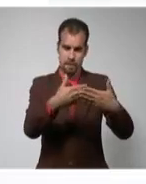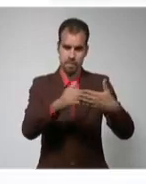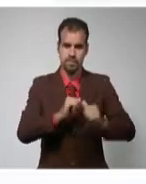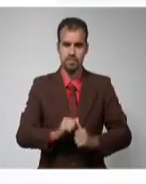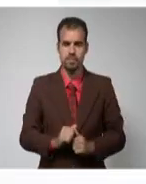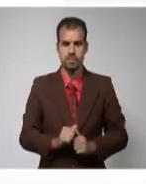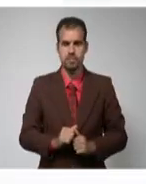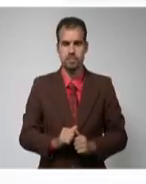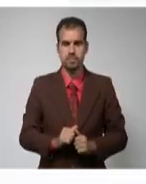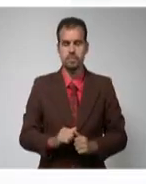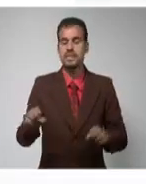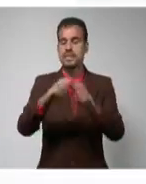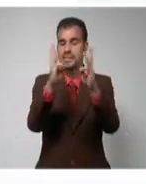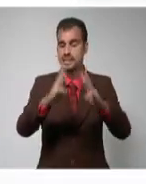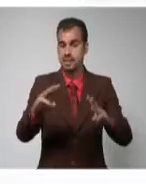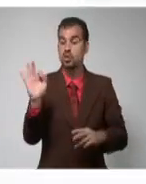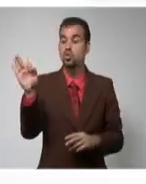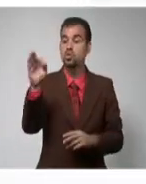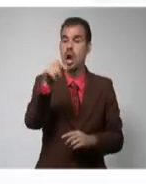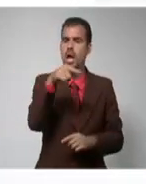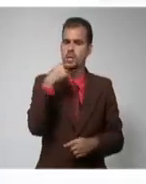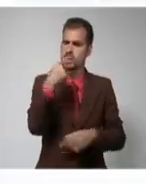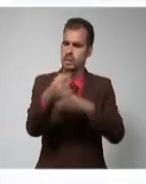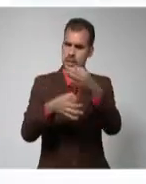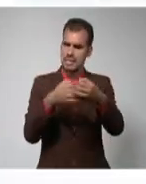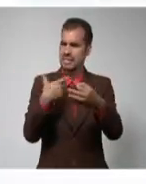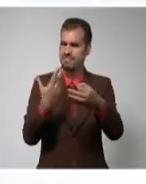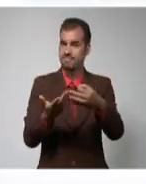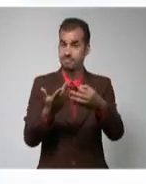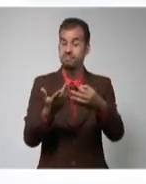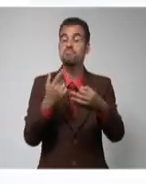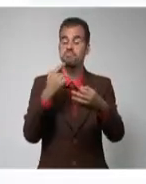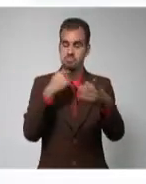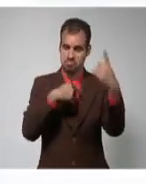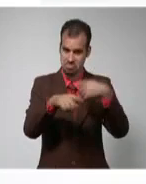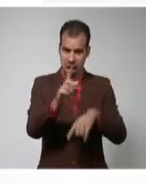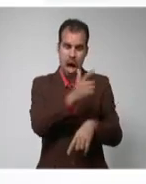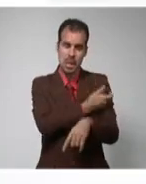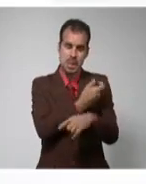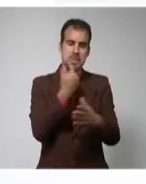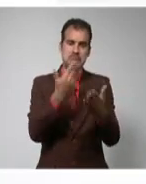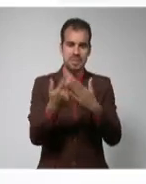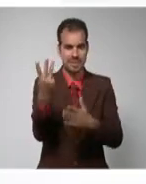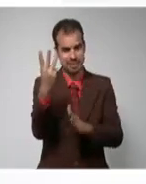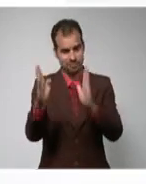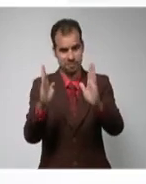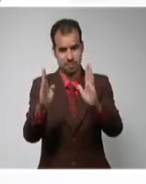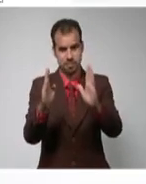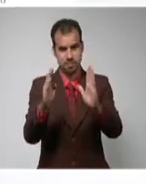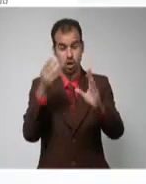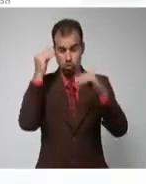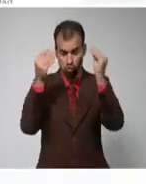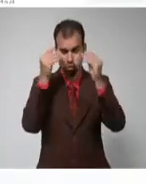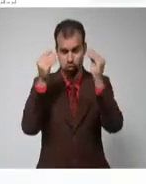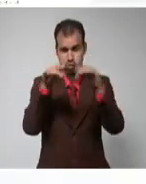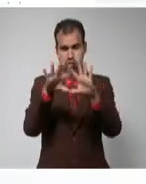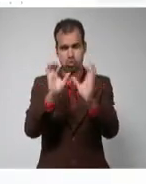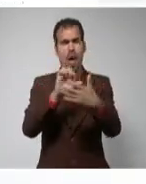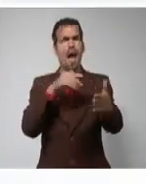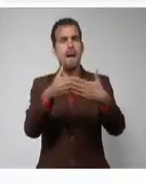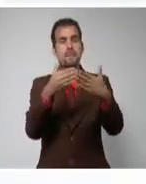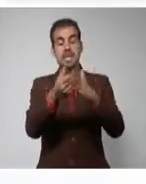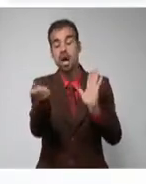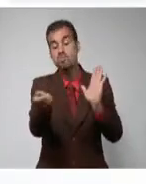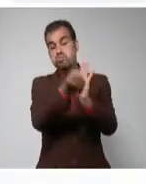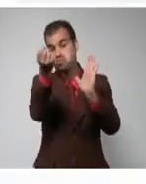el mandatario escribió: Abdala a fase 3. Luego de rigurosos análisis por parte del Centro para el Control Estatal de